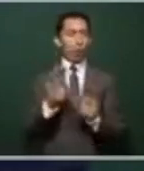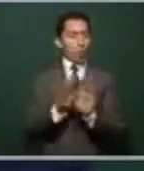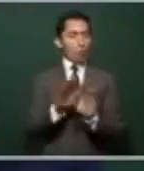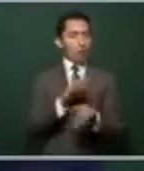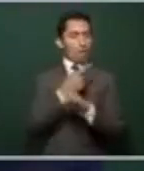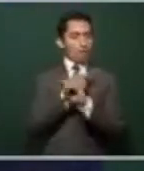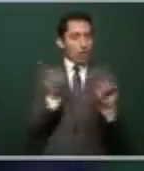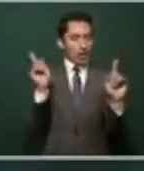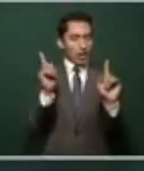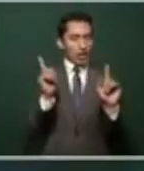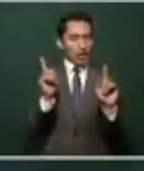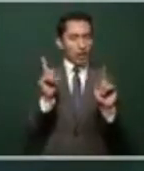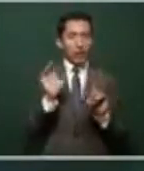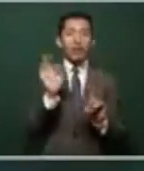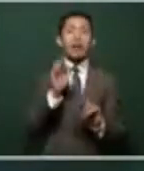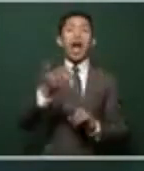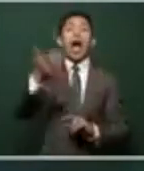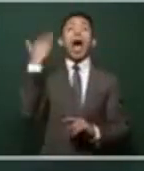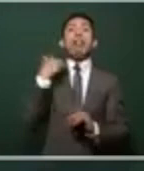hubo fuga de capital.